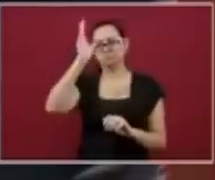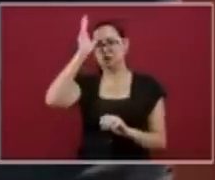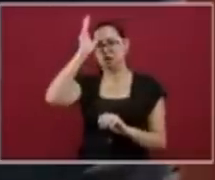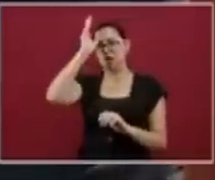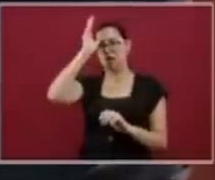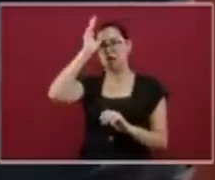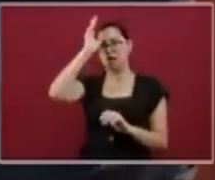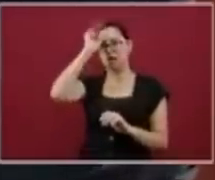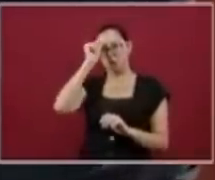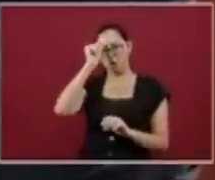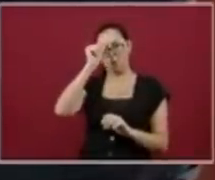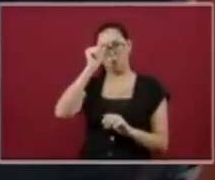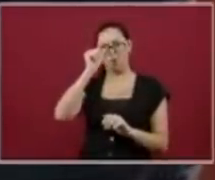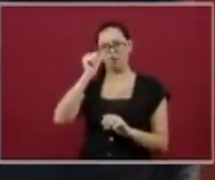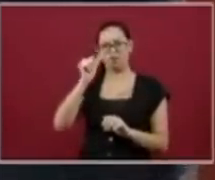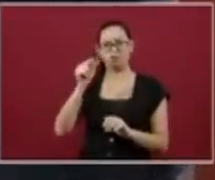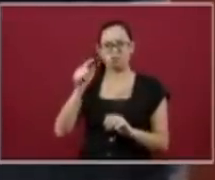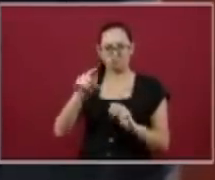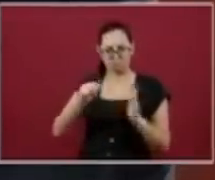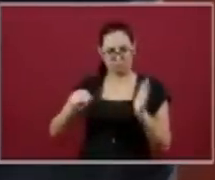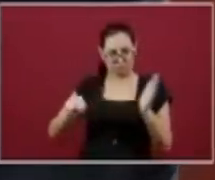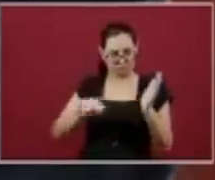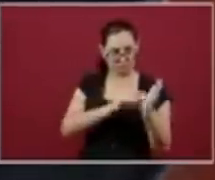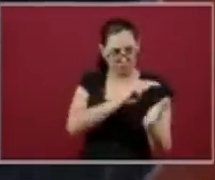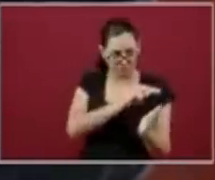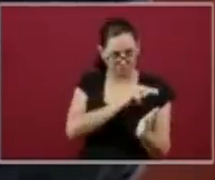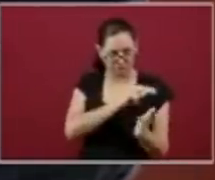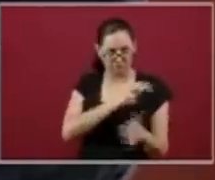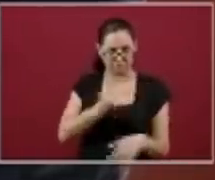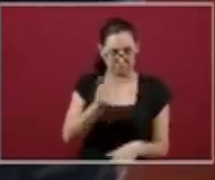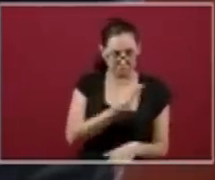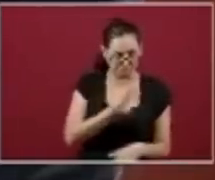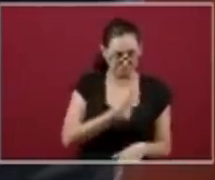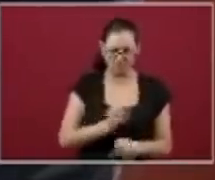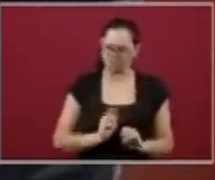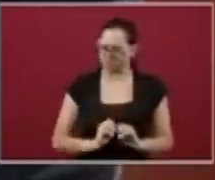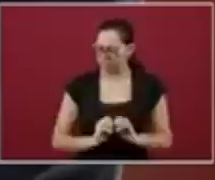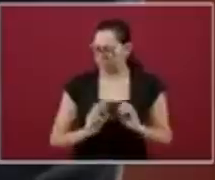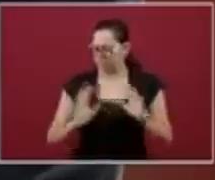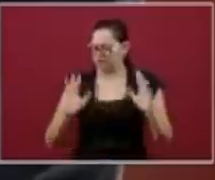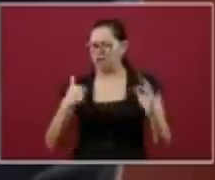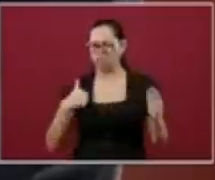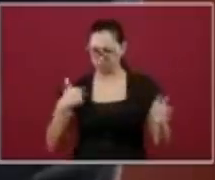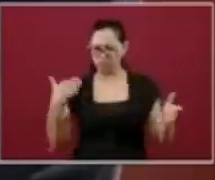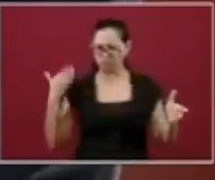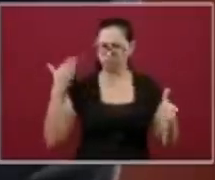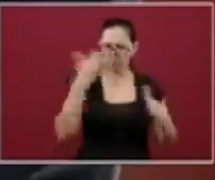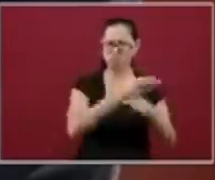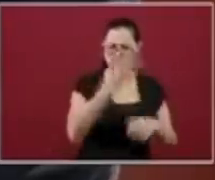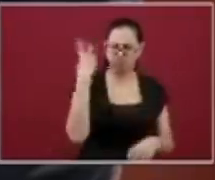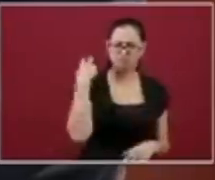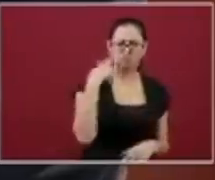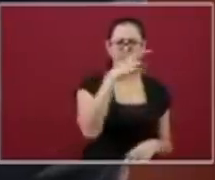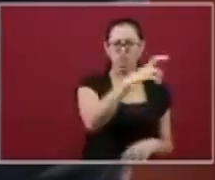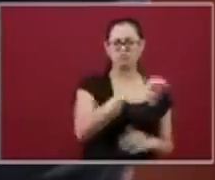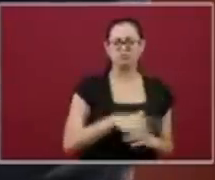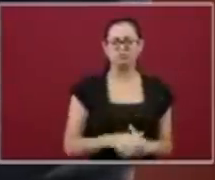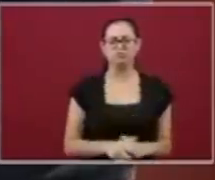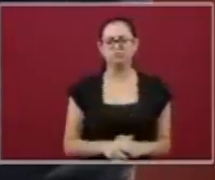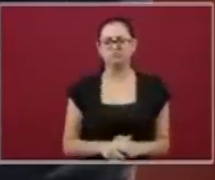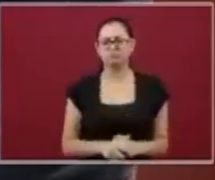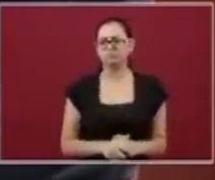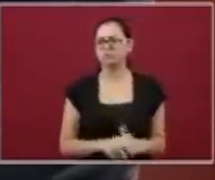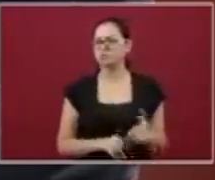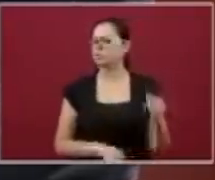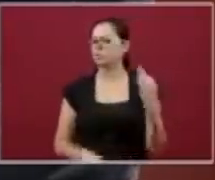la cooperación para el desarrollo, desde luego, vamos. Todo lo que